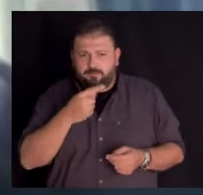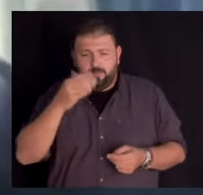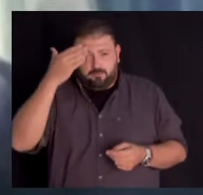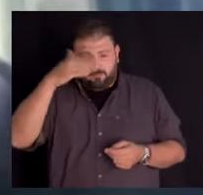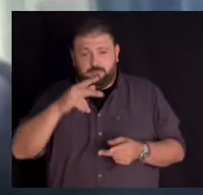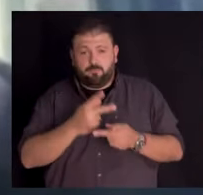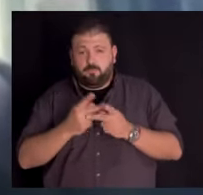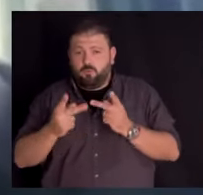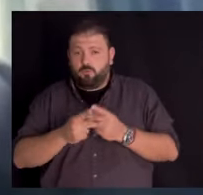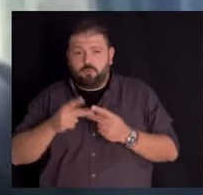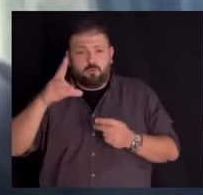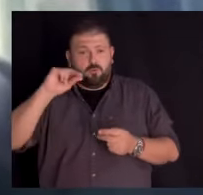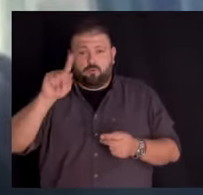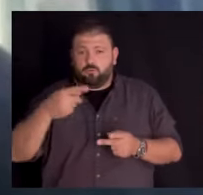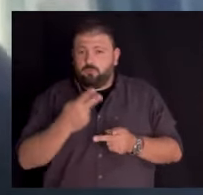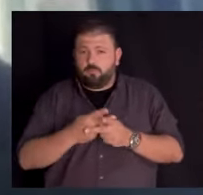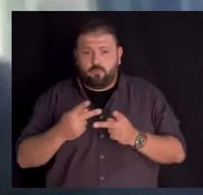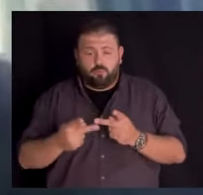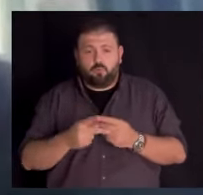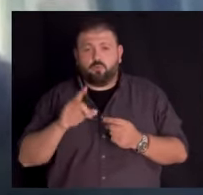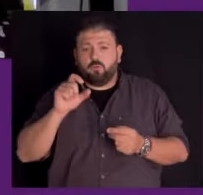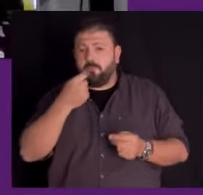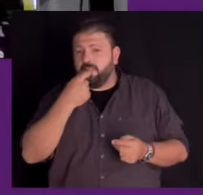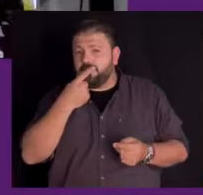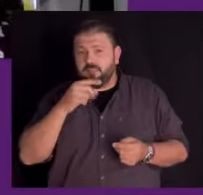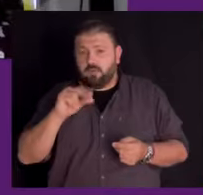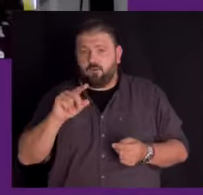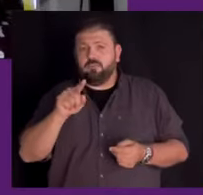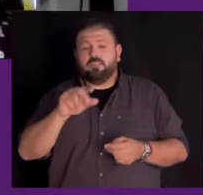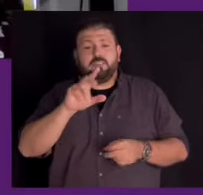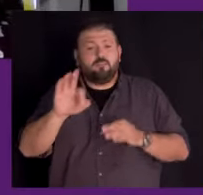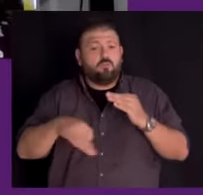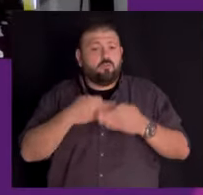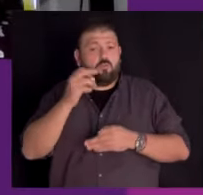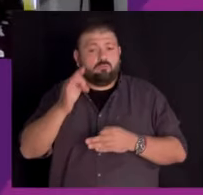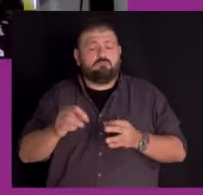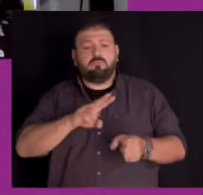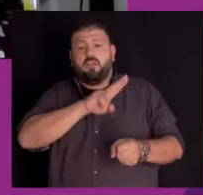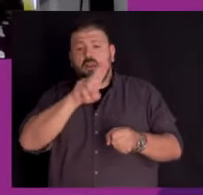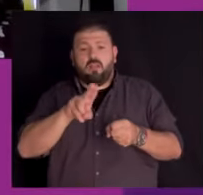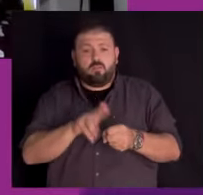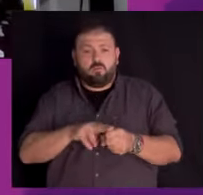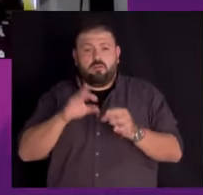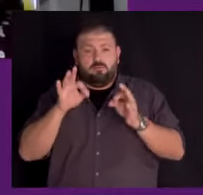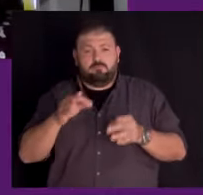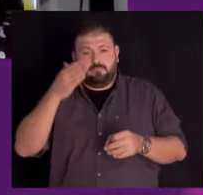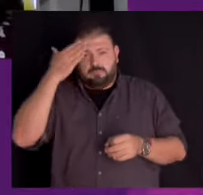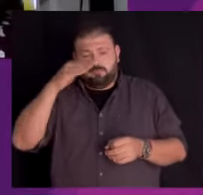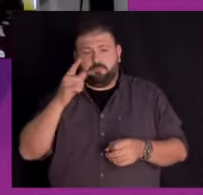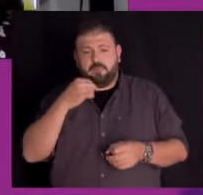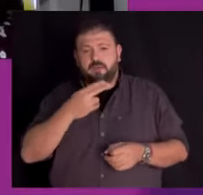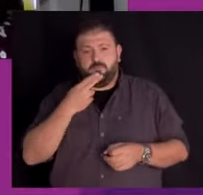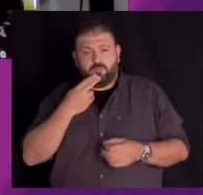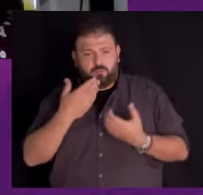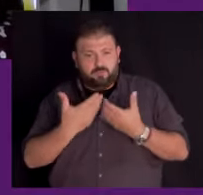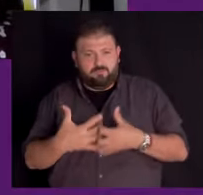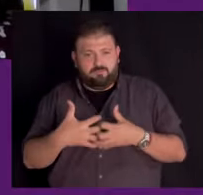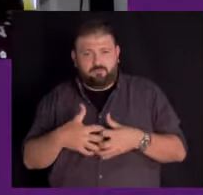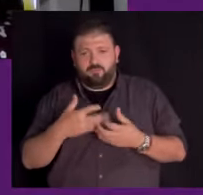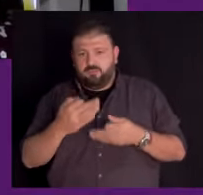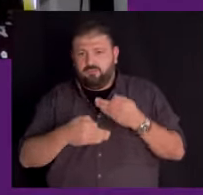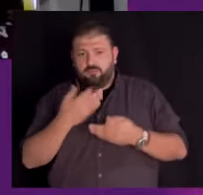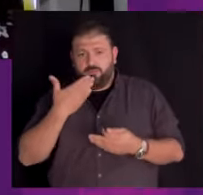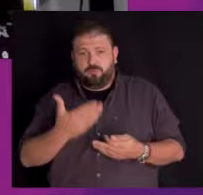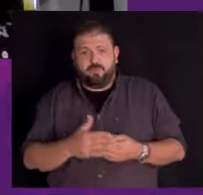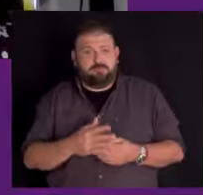claro, son nutrientes y es lo que le hace falta al organismo para que el organismo funcione correctamente, ¿ok?